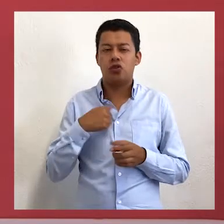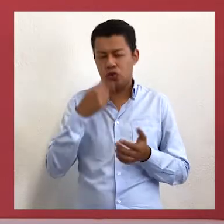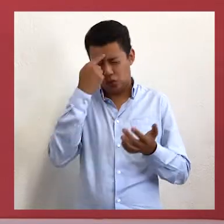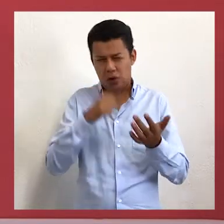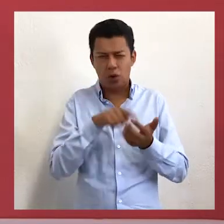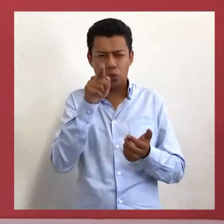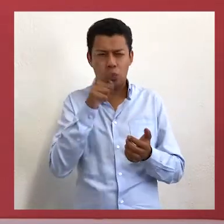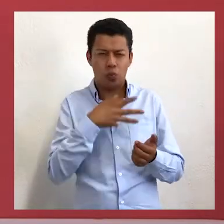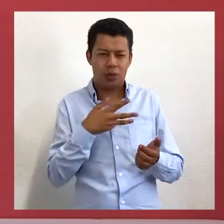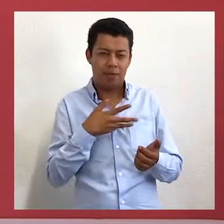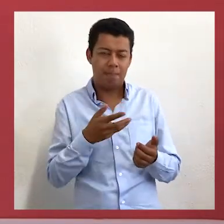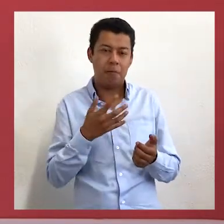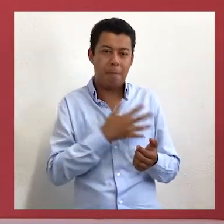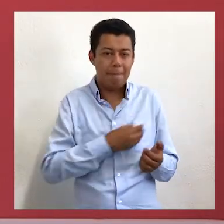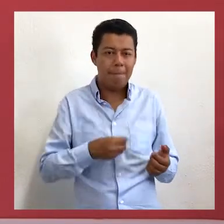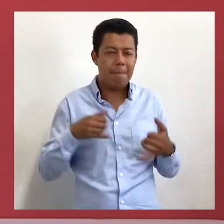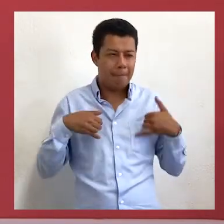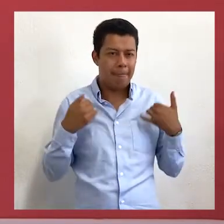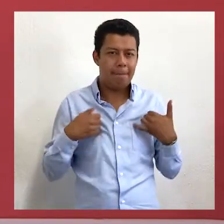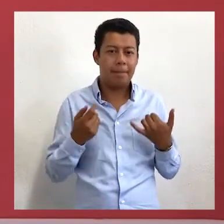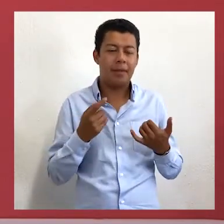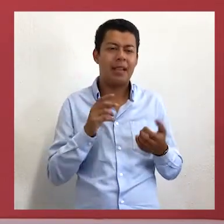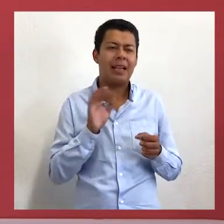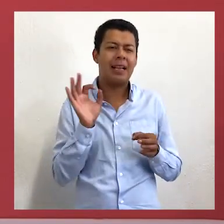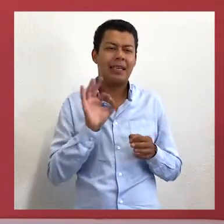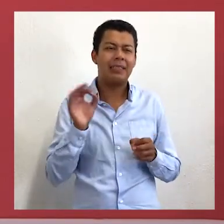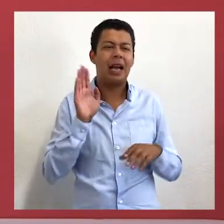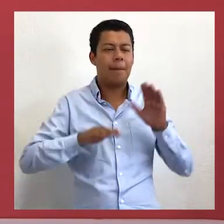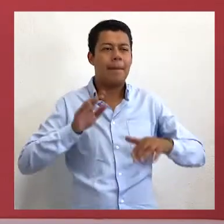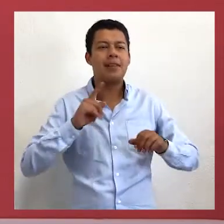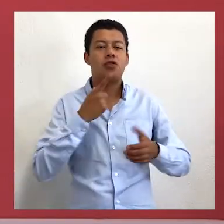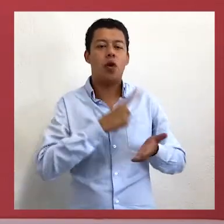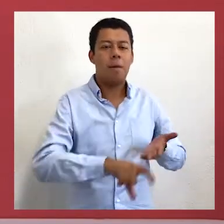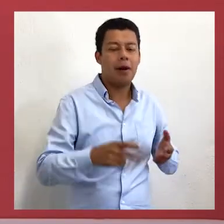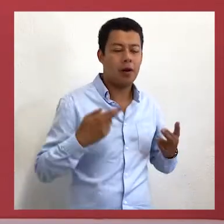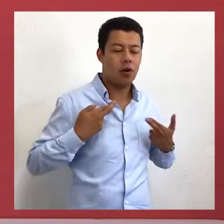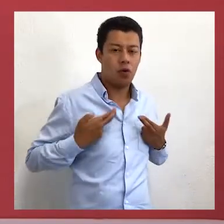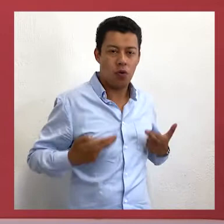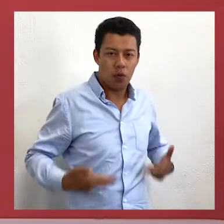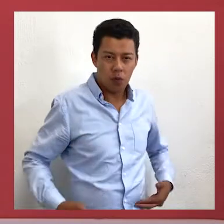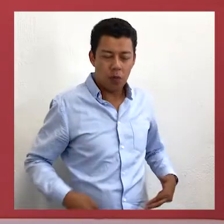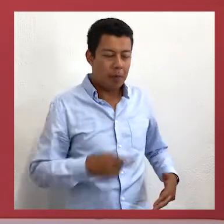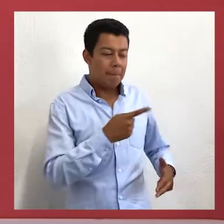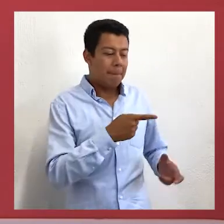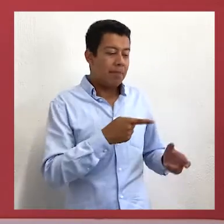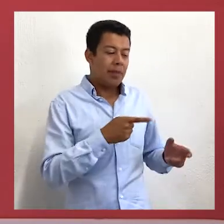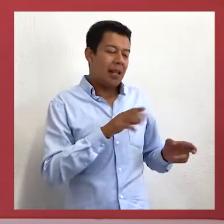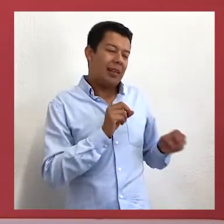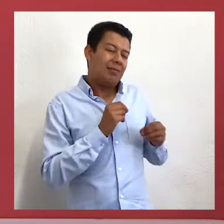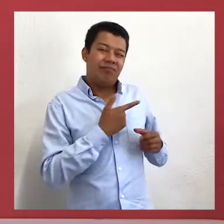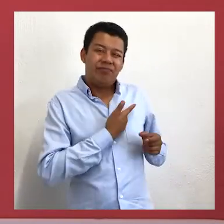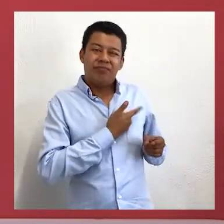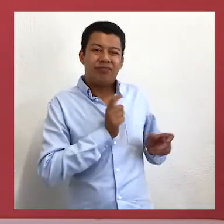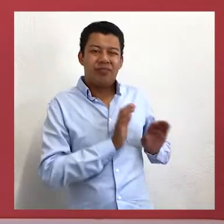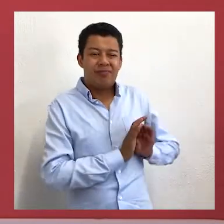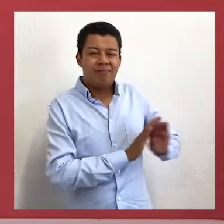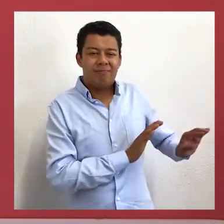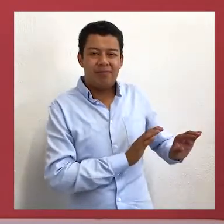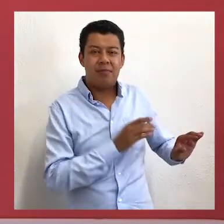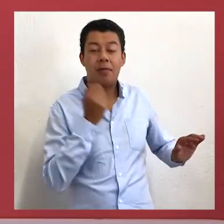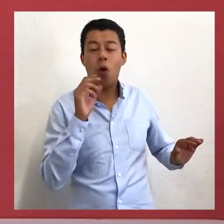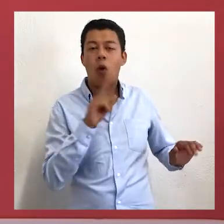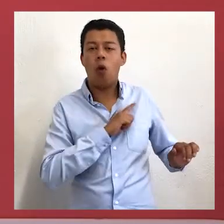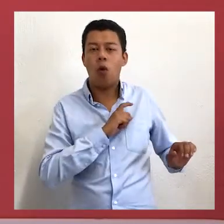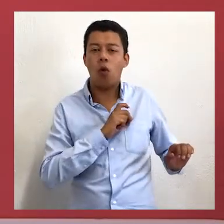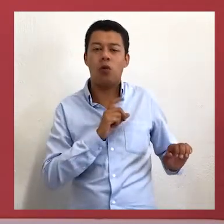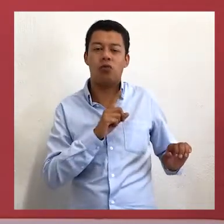hijos adolescentes, tal vez ya no usan la ropa que les acababas de comprar, ya quieren comprar otro tipo de ropa y que ya no los acompañes,